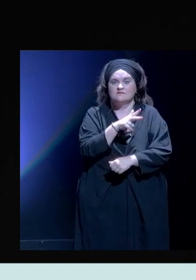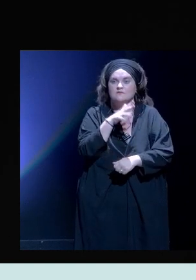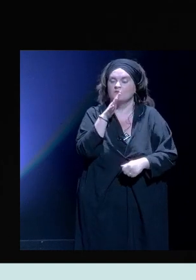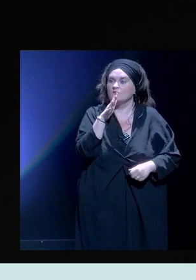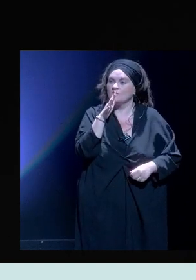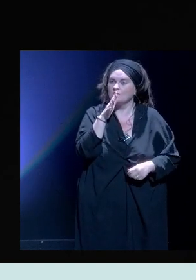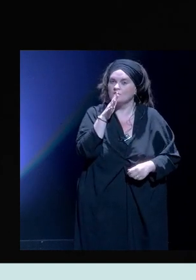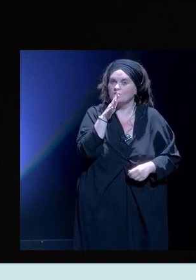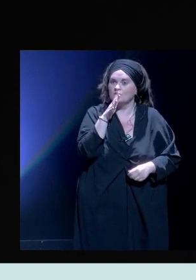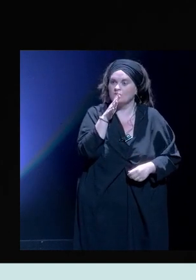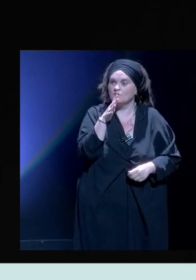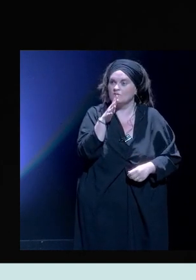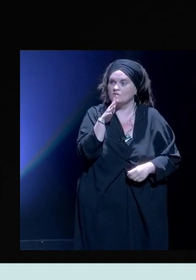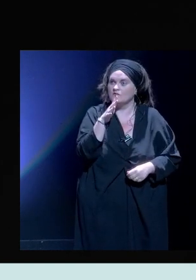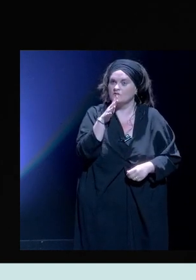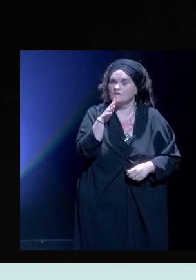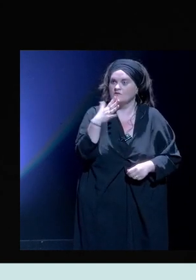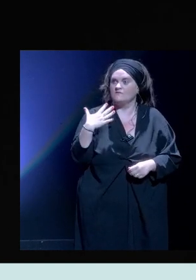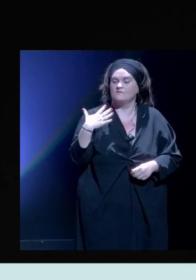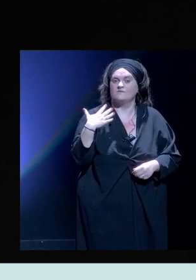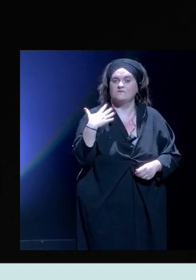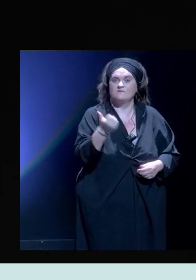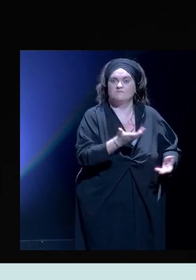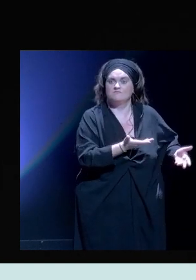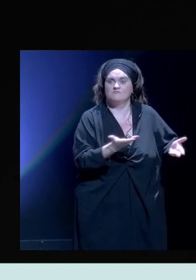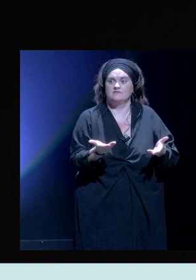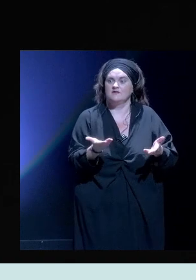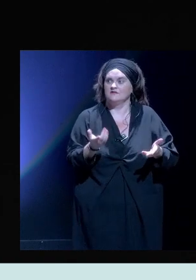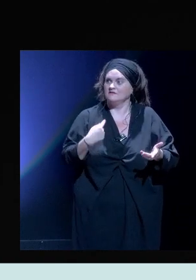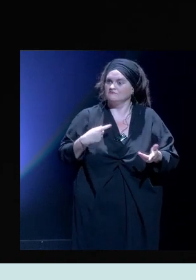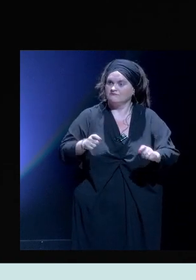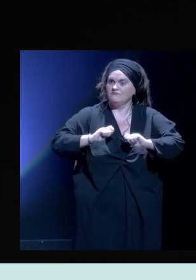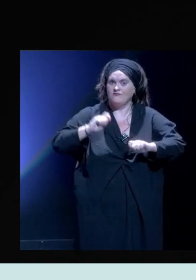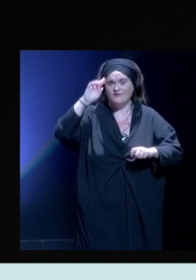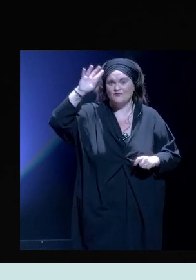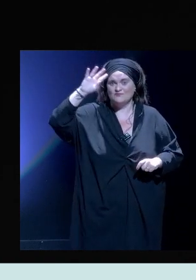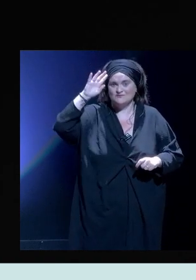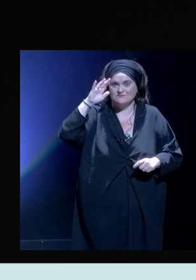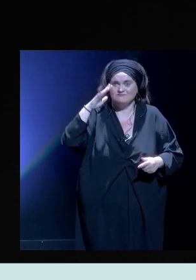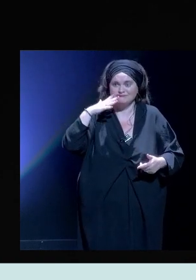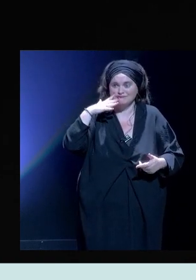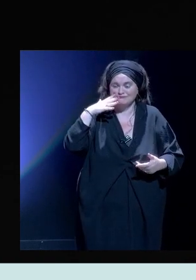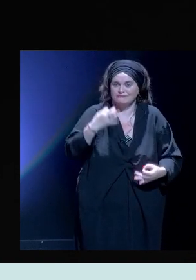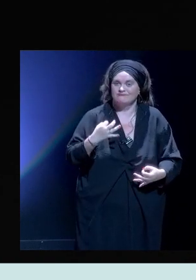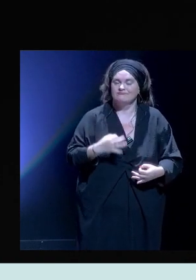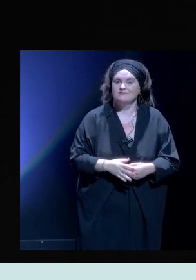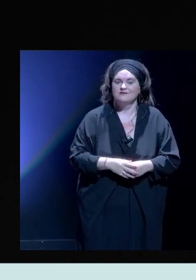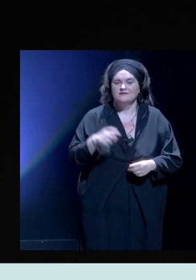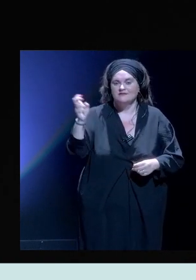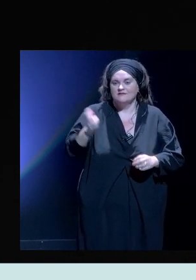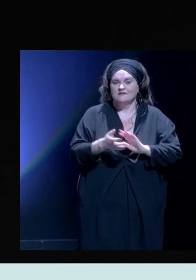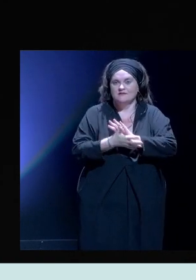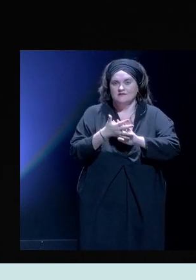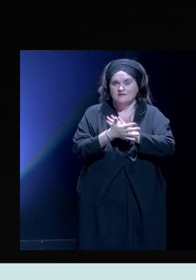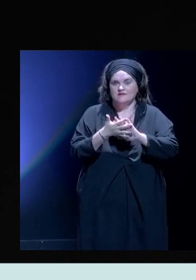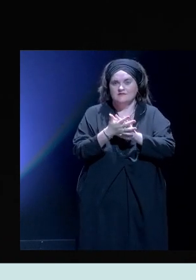esta estupenda invitación, una invitación que me ha hecho mucha ilusión. Y estoy aquí hoy para hablar del